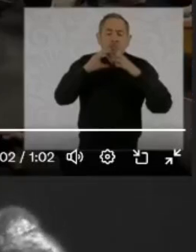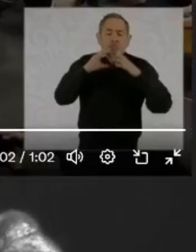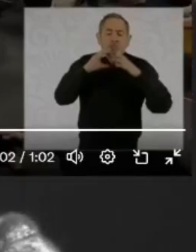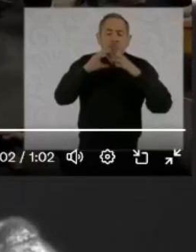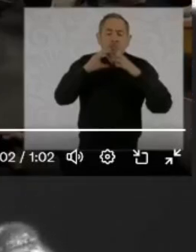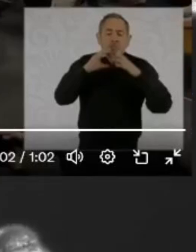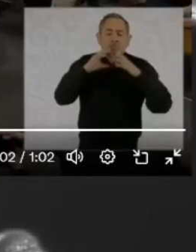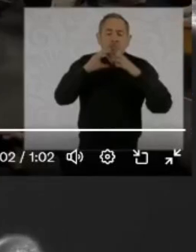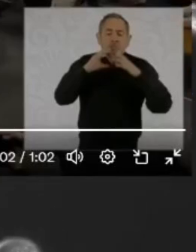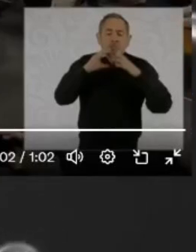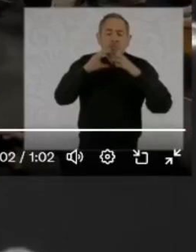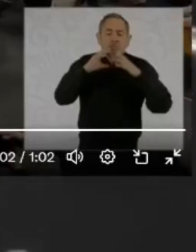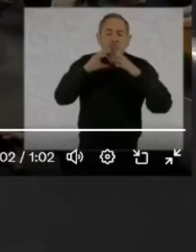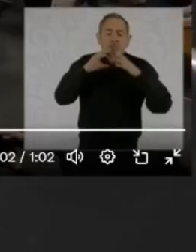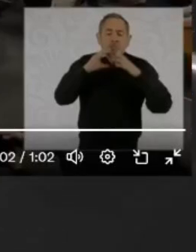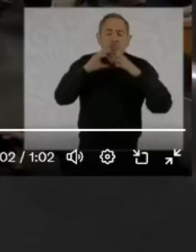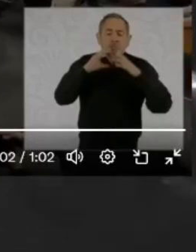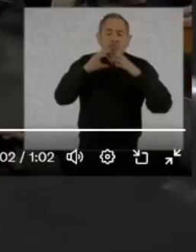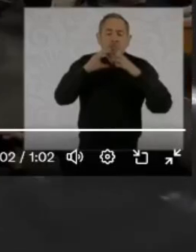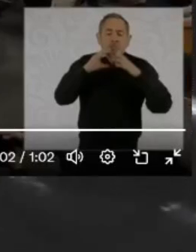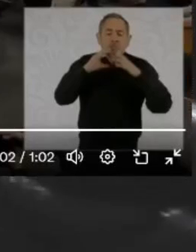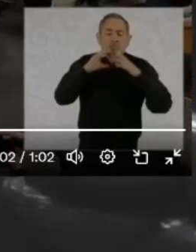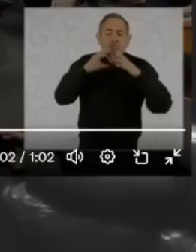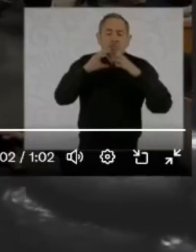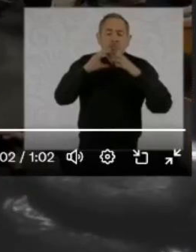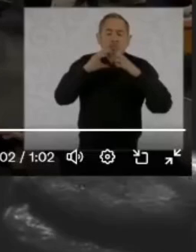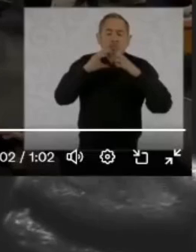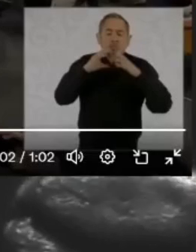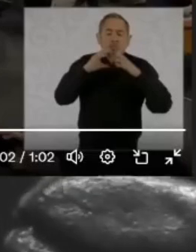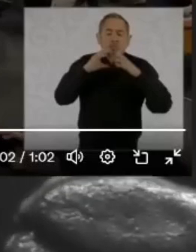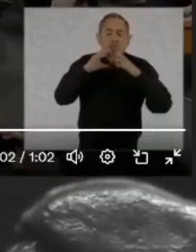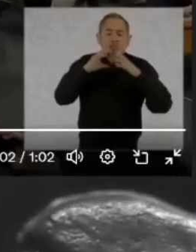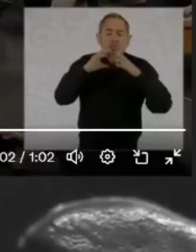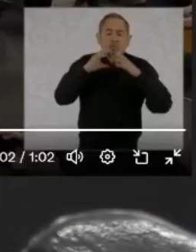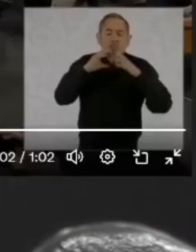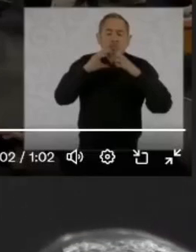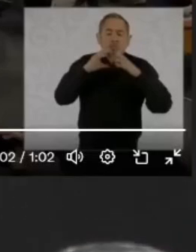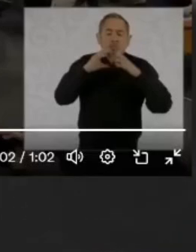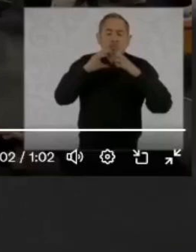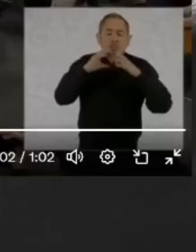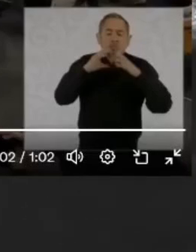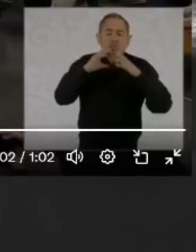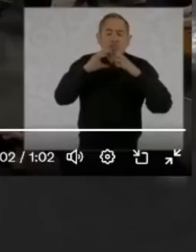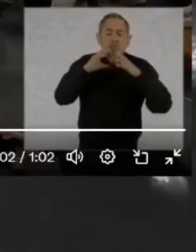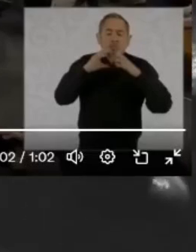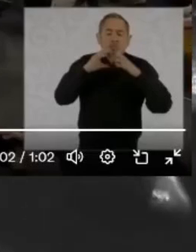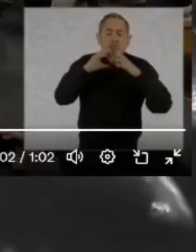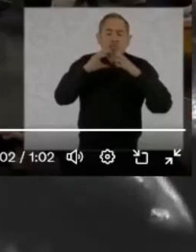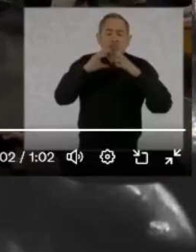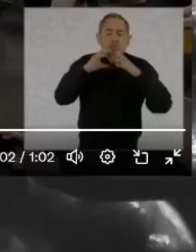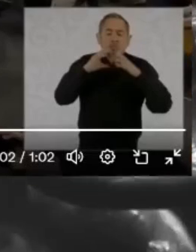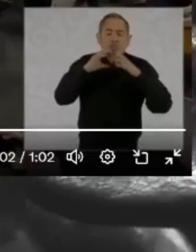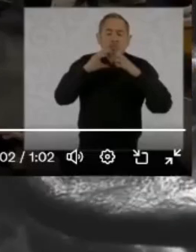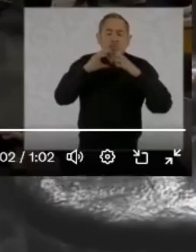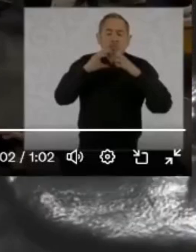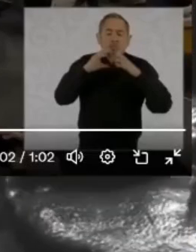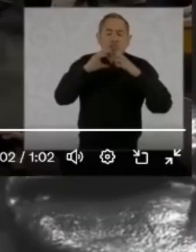según por su salario, ¿quién por su salario tiene un rancho con esas características?